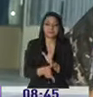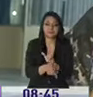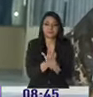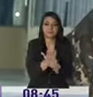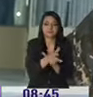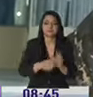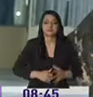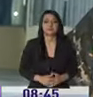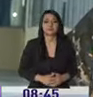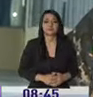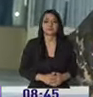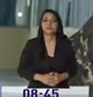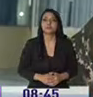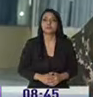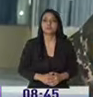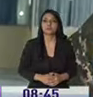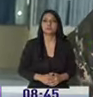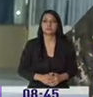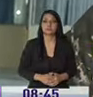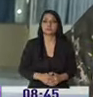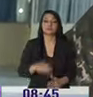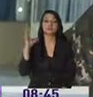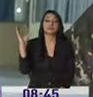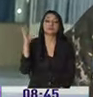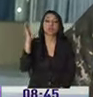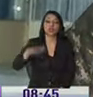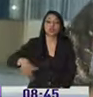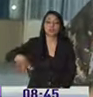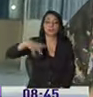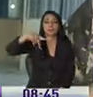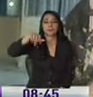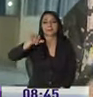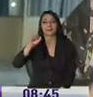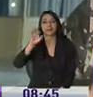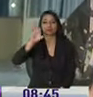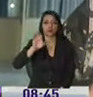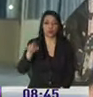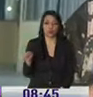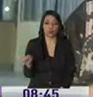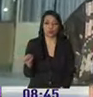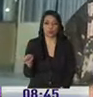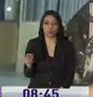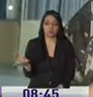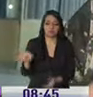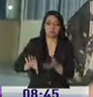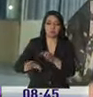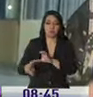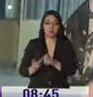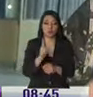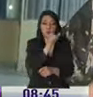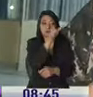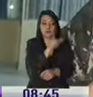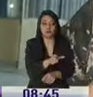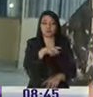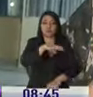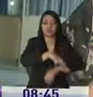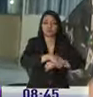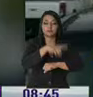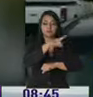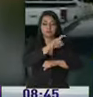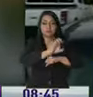fue traída desde el sector de Pasto. Hay un ciudadano aprehendido de nacionalidad